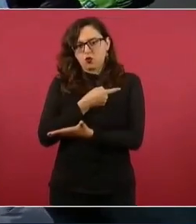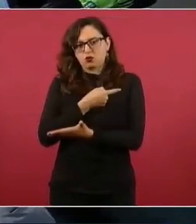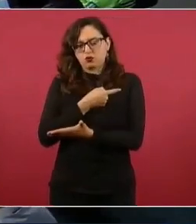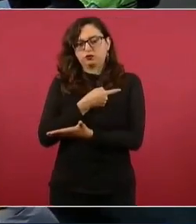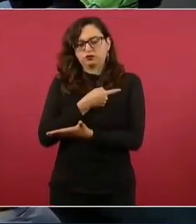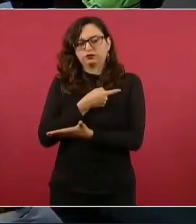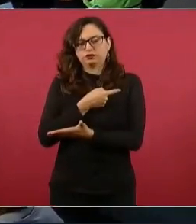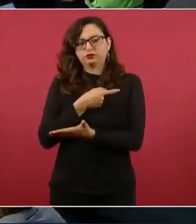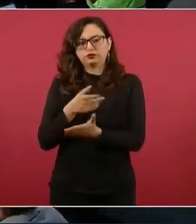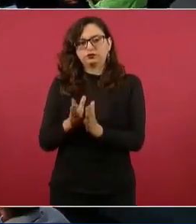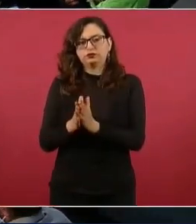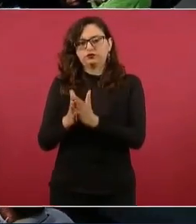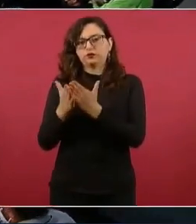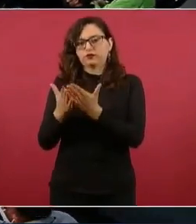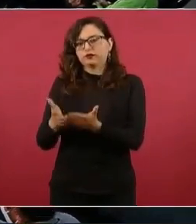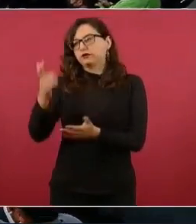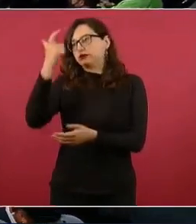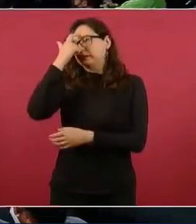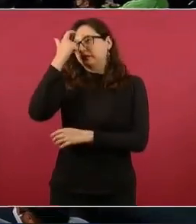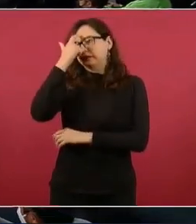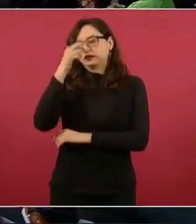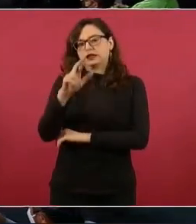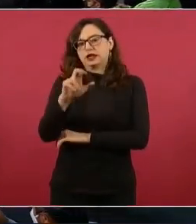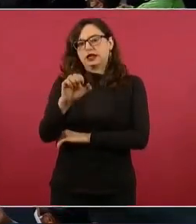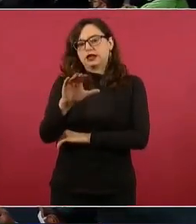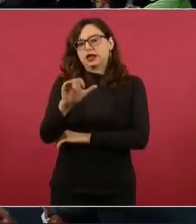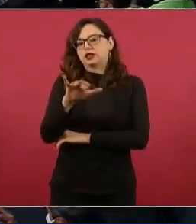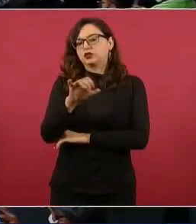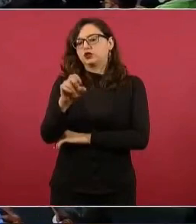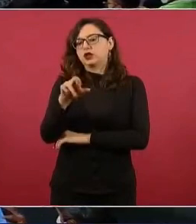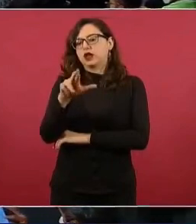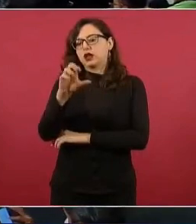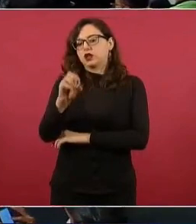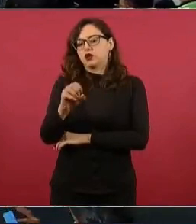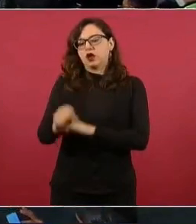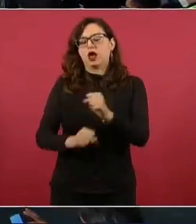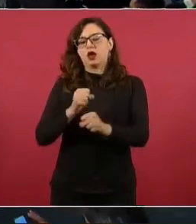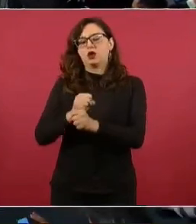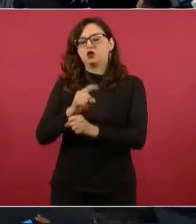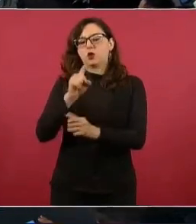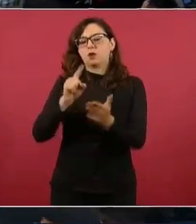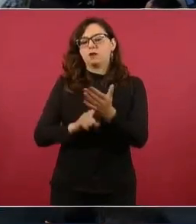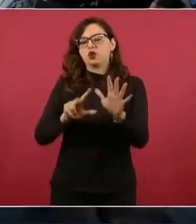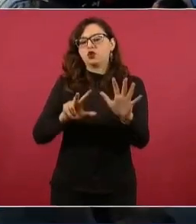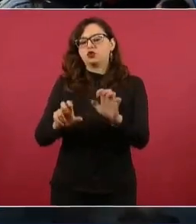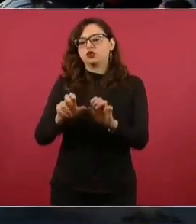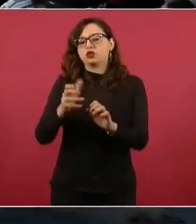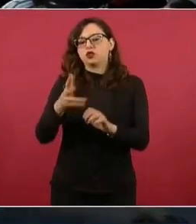Este es el pensamiento de la Reacción Mexicana, de 1810 a